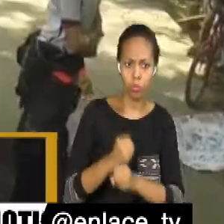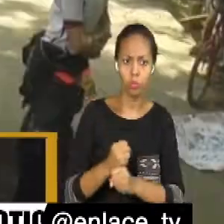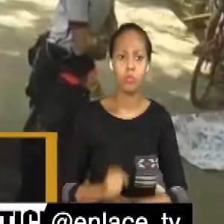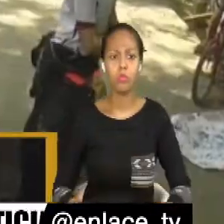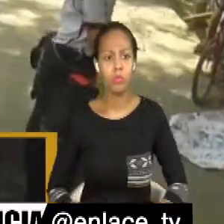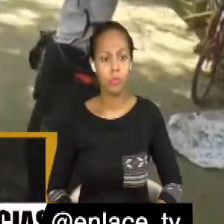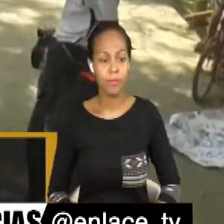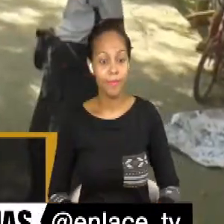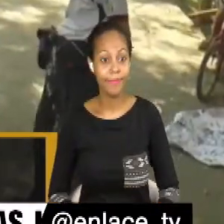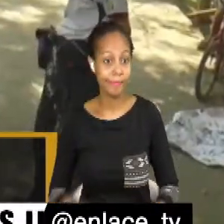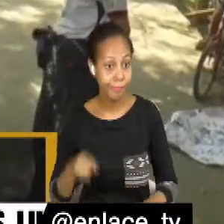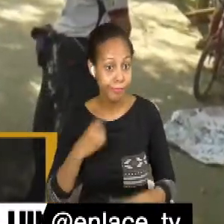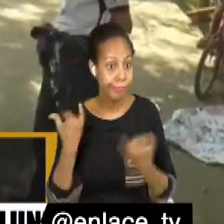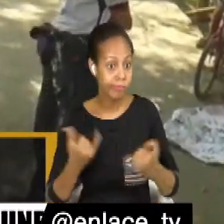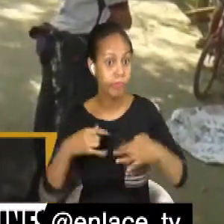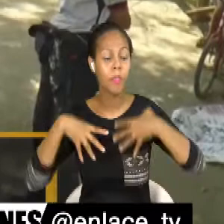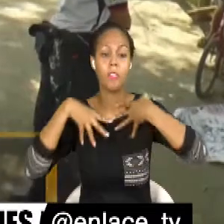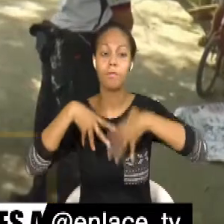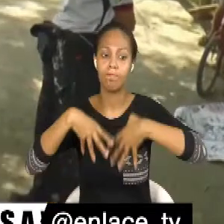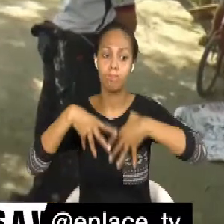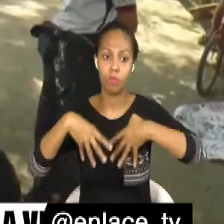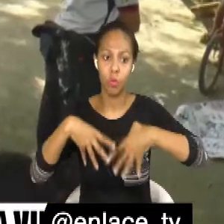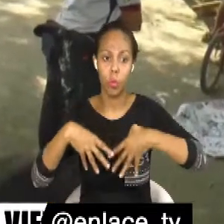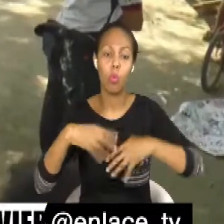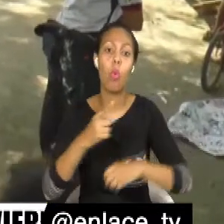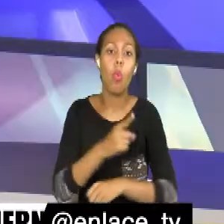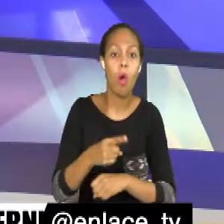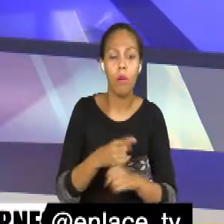habilitado por los manifestantes en lapsos de una hora.